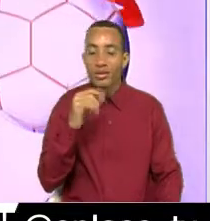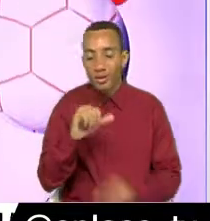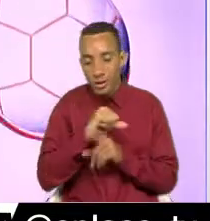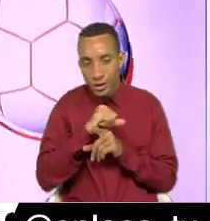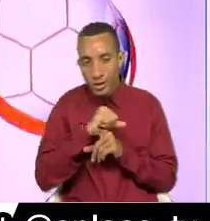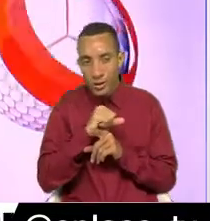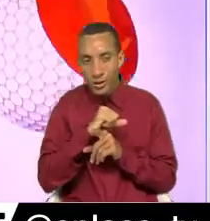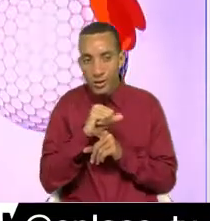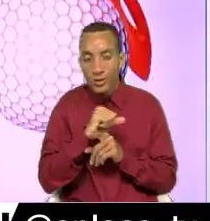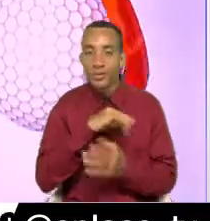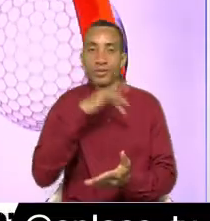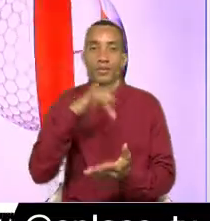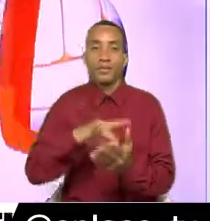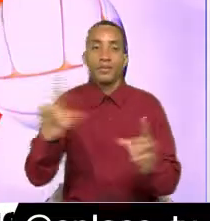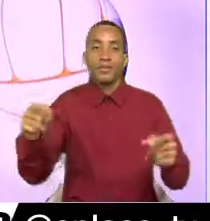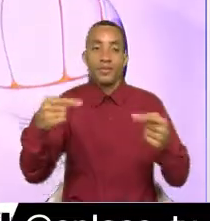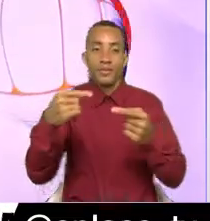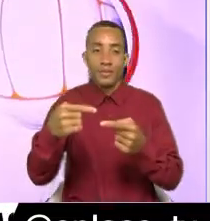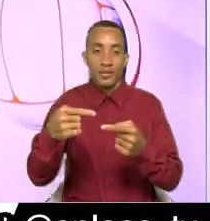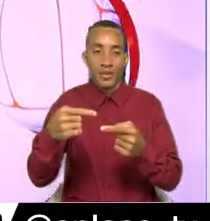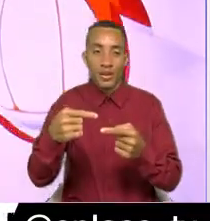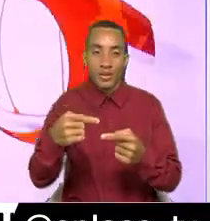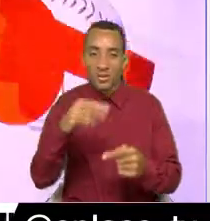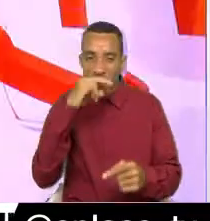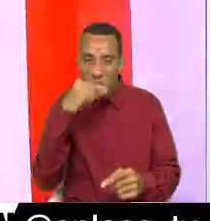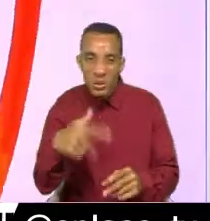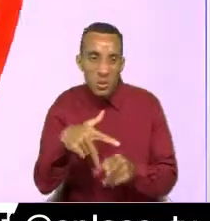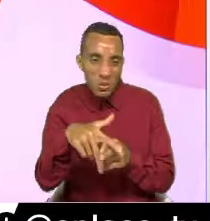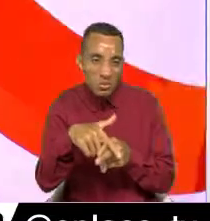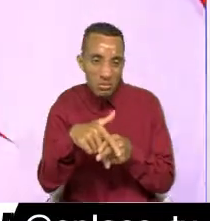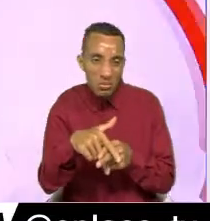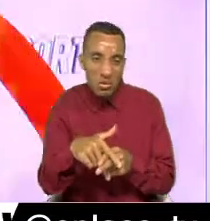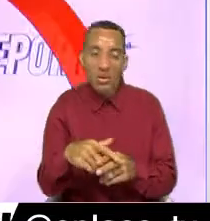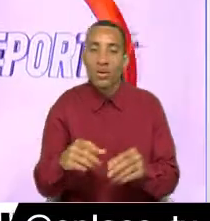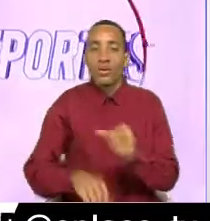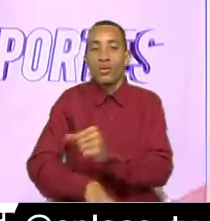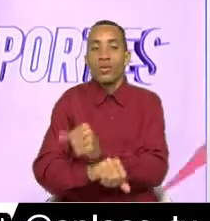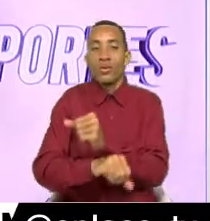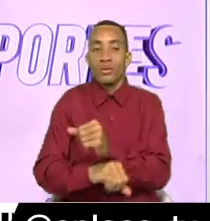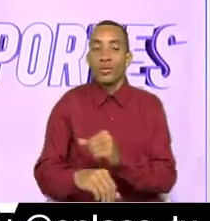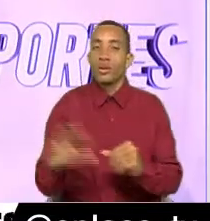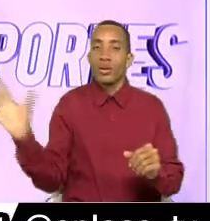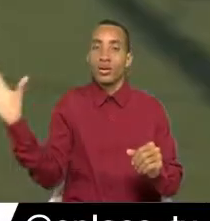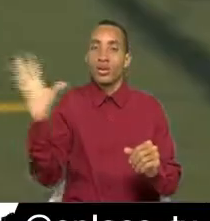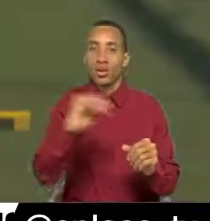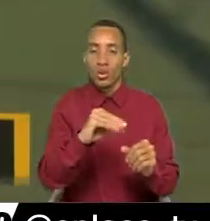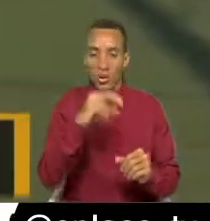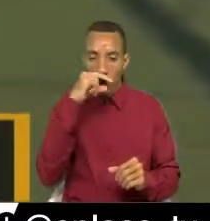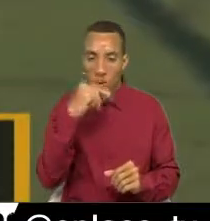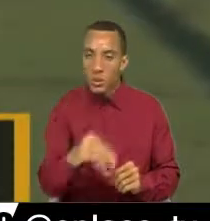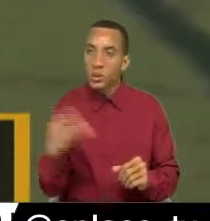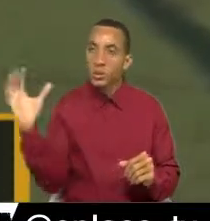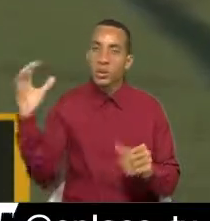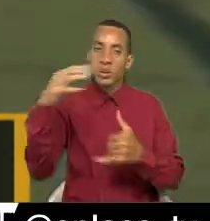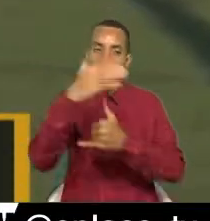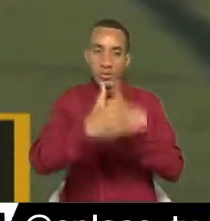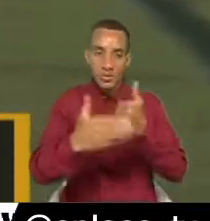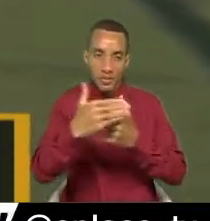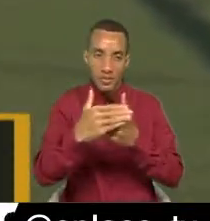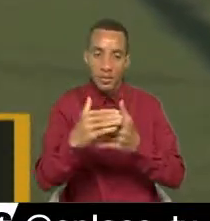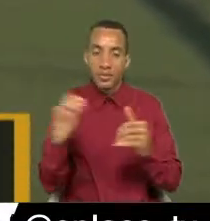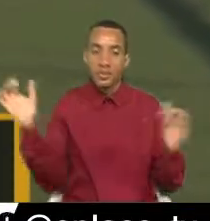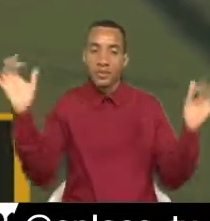próximo torneo Polifútbol, este evento que reúne a los mejores clubes infantiles del país. Están listos para participar